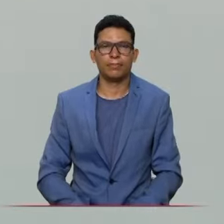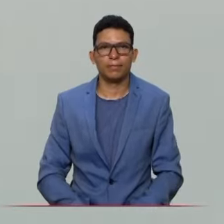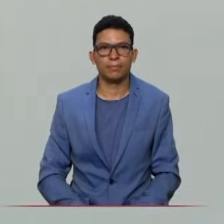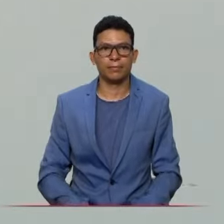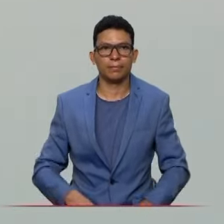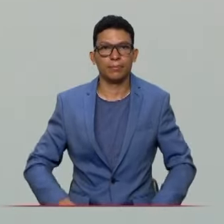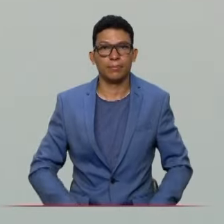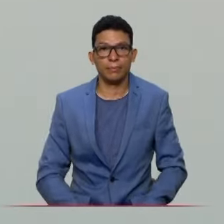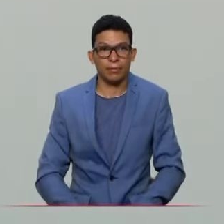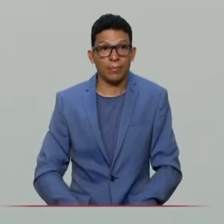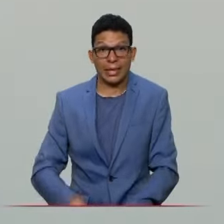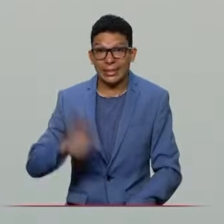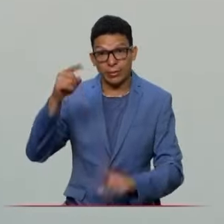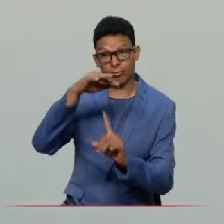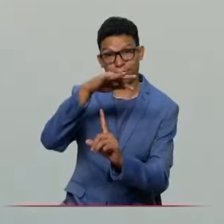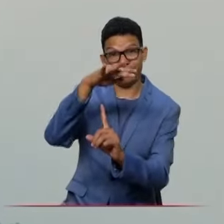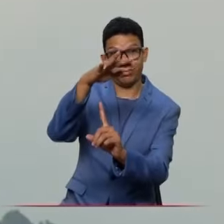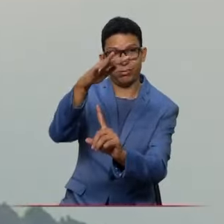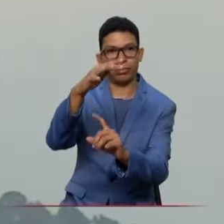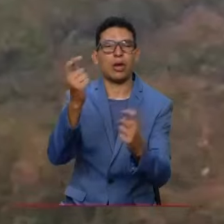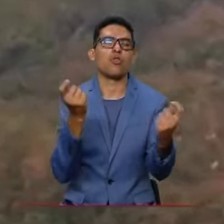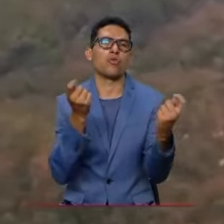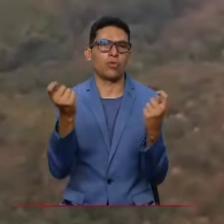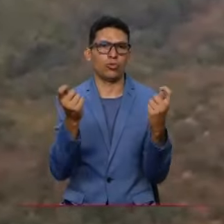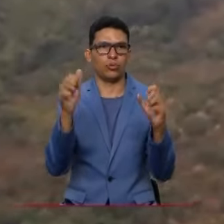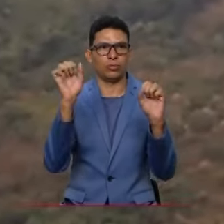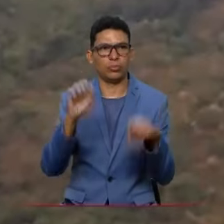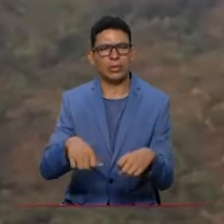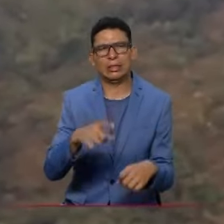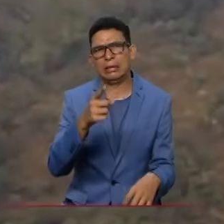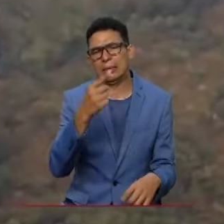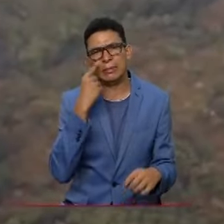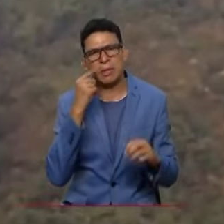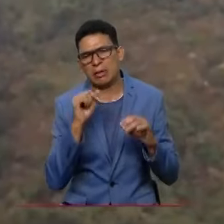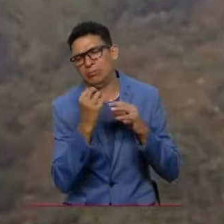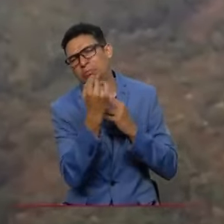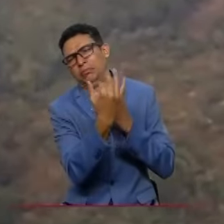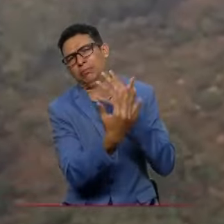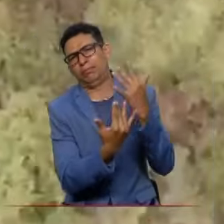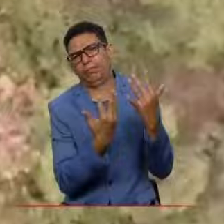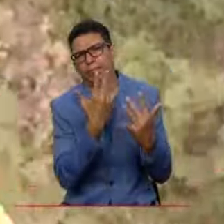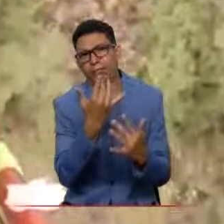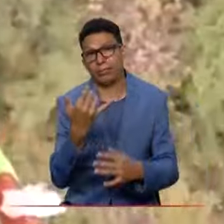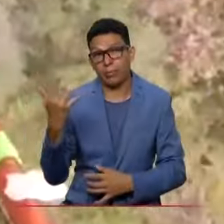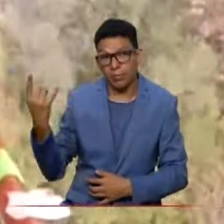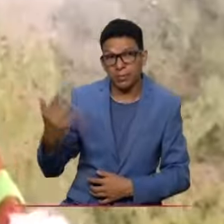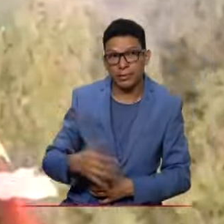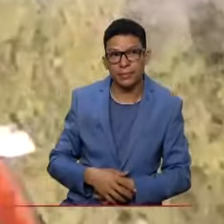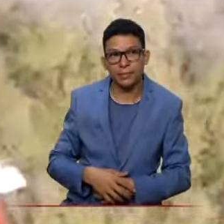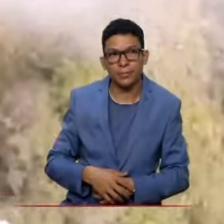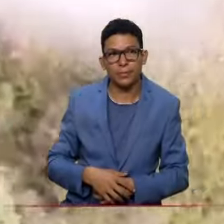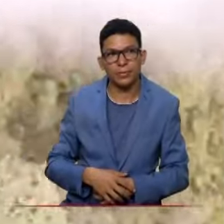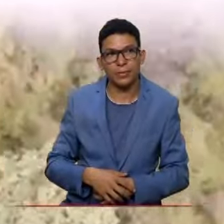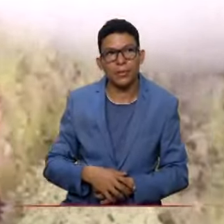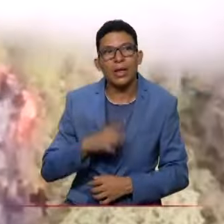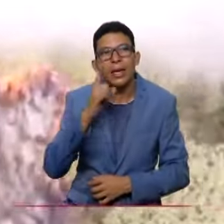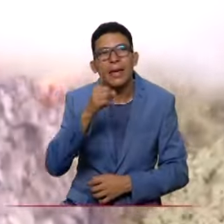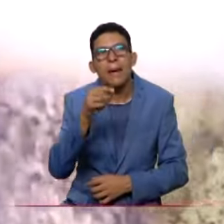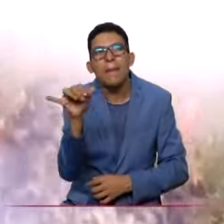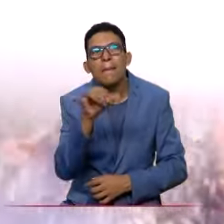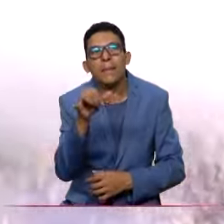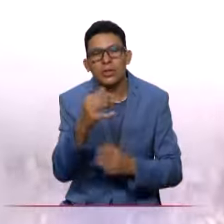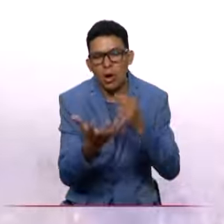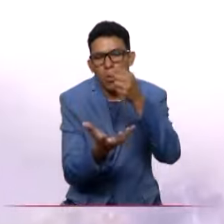La intervención del Bambi Bucket permitió controlar las llamas que arrasaron con parte de los cerros tutelares de Cali. Un balde plegable parecido a un